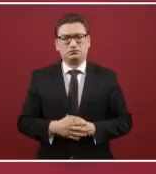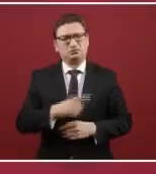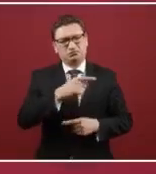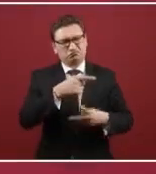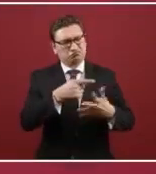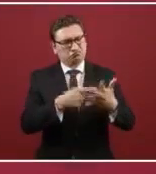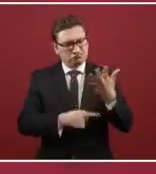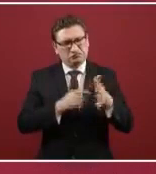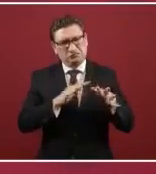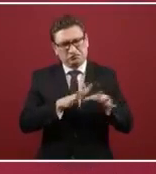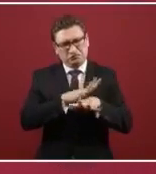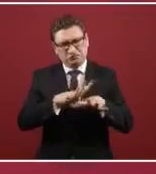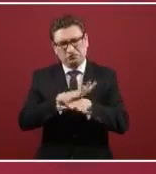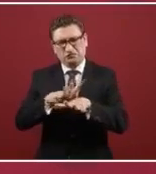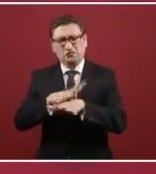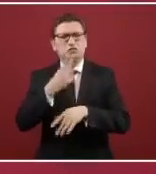para manipular.